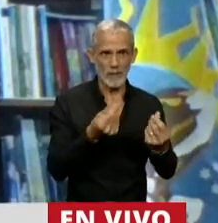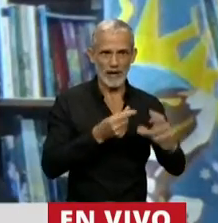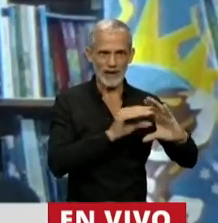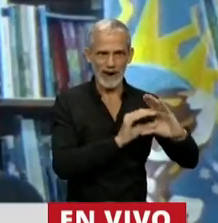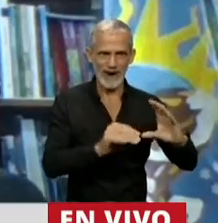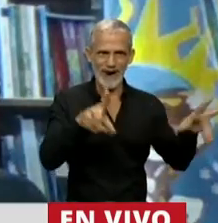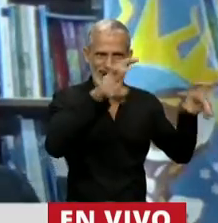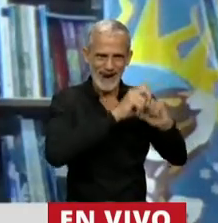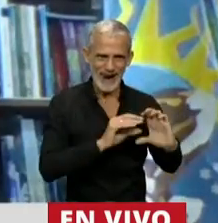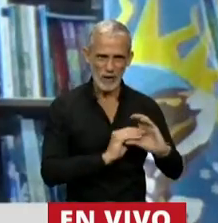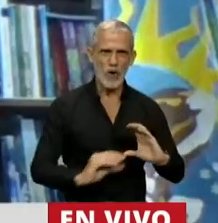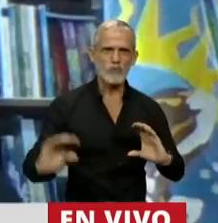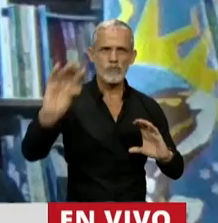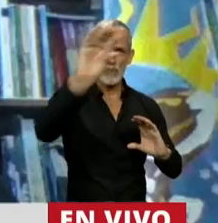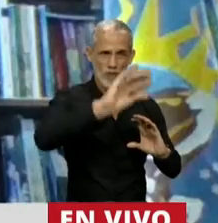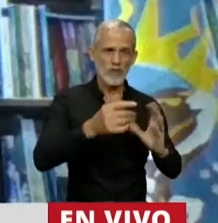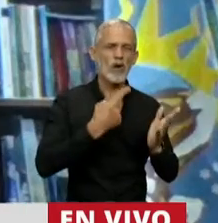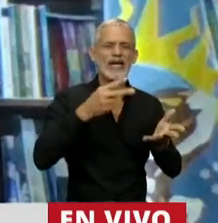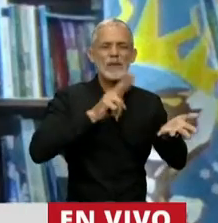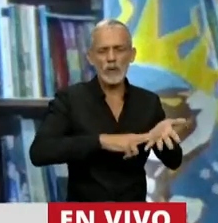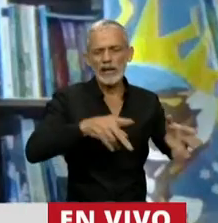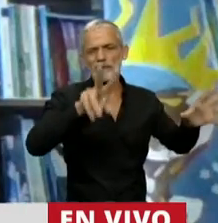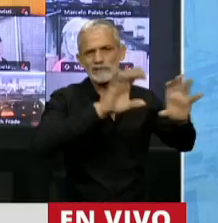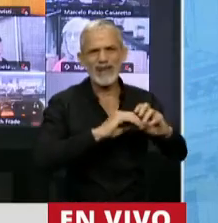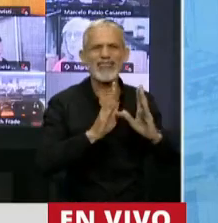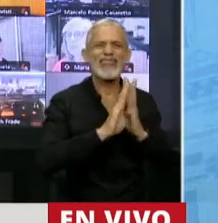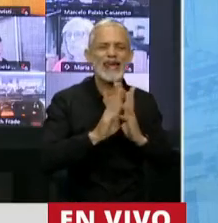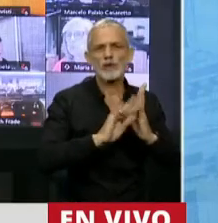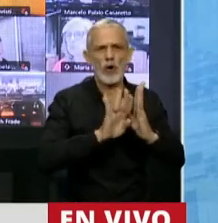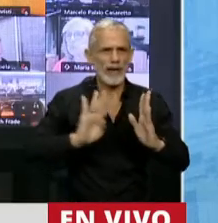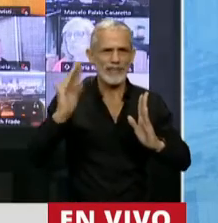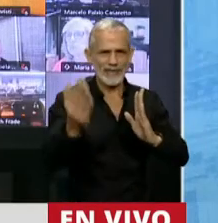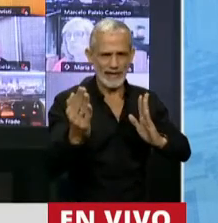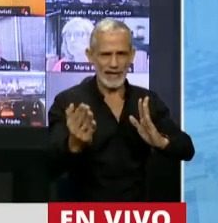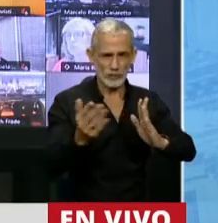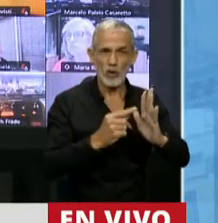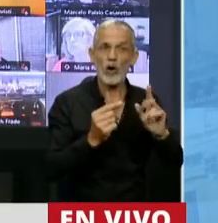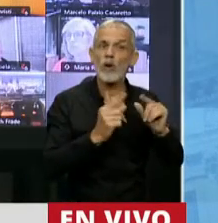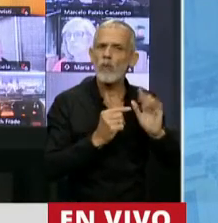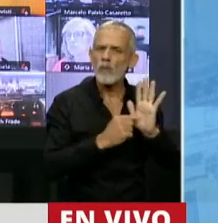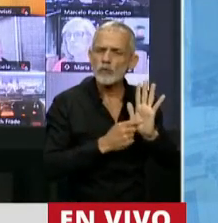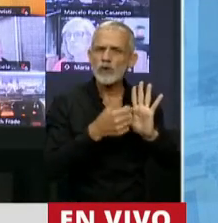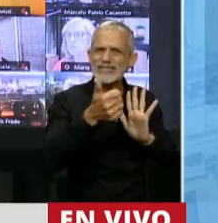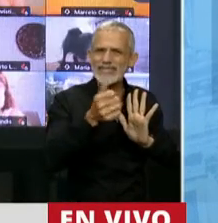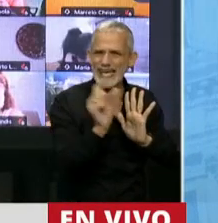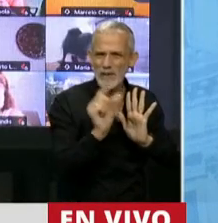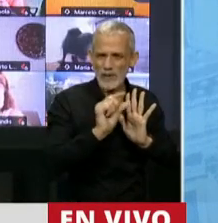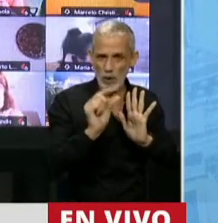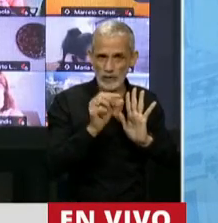de ingresos entre las provincias en materia impositiva, tanto directa como indirecta, aquella cláusula sexta transitoria